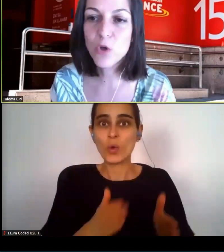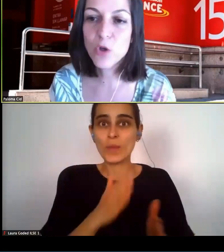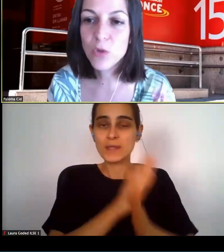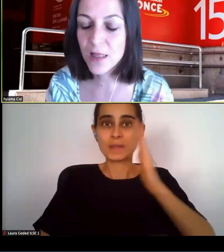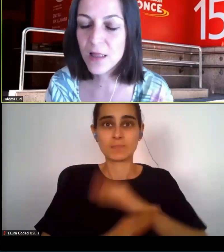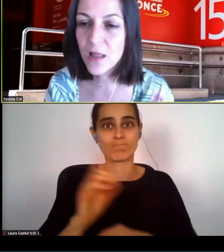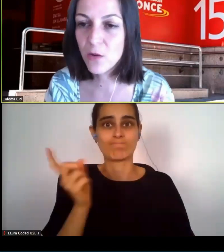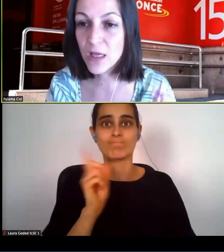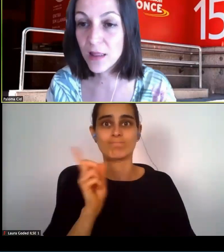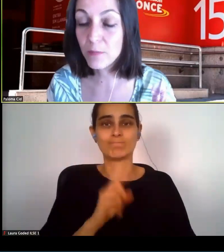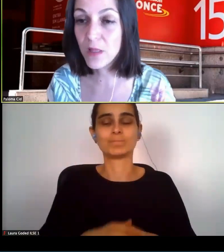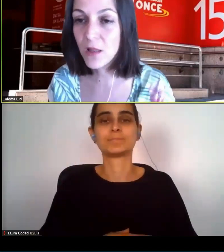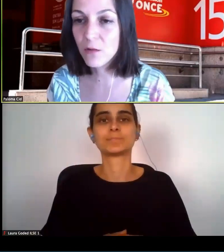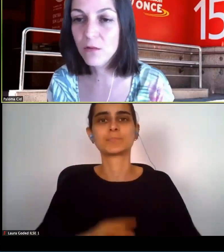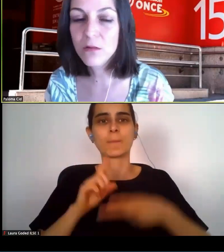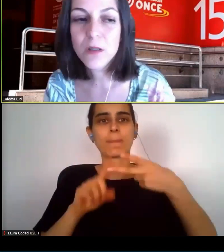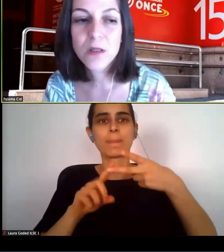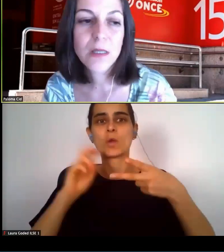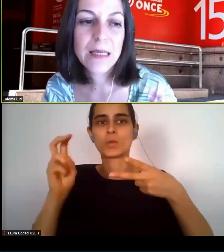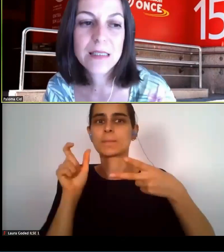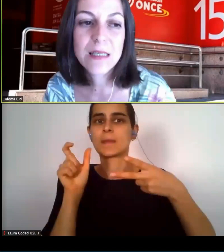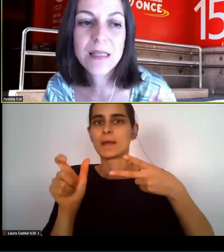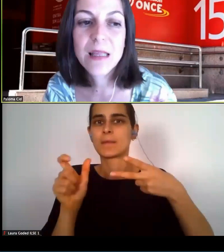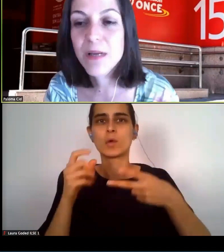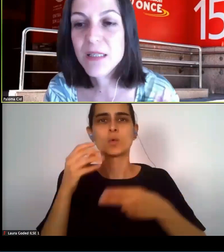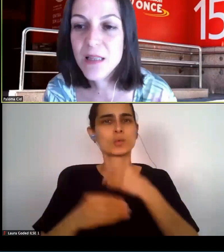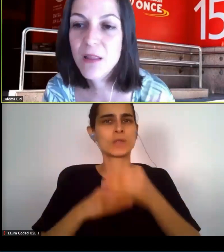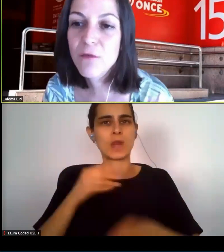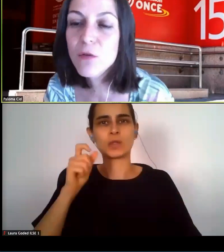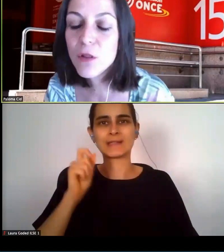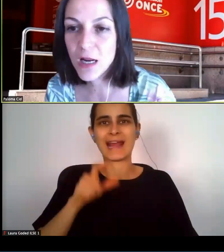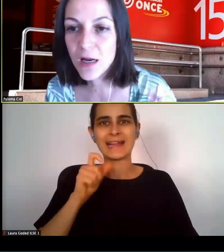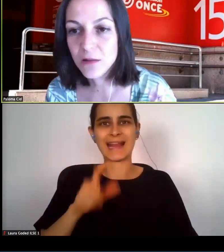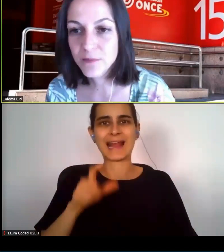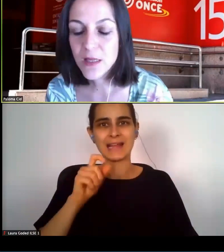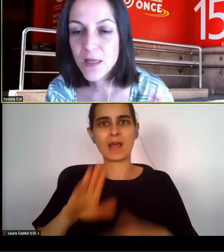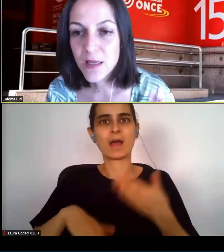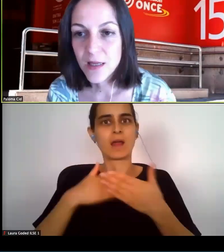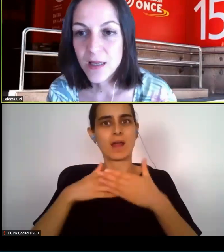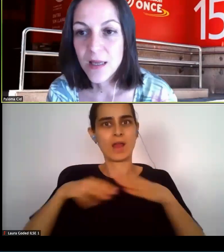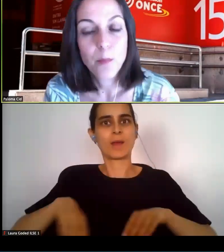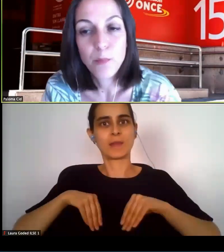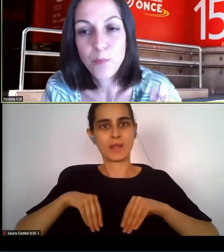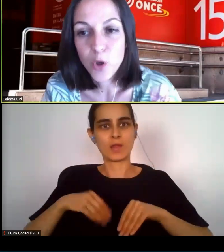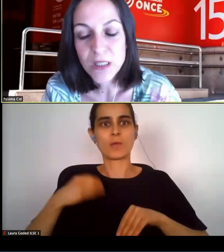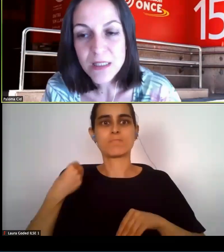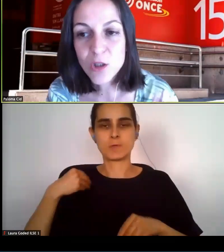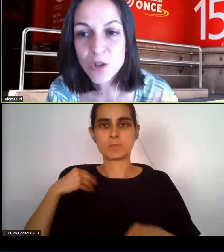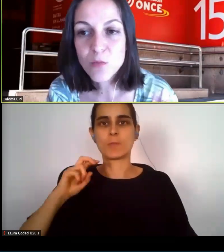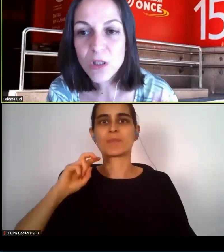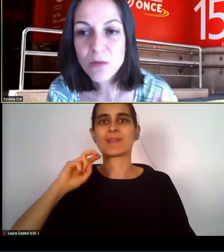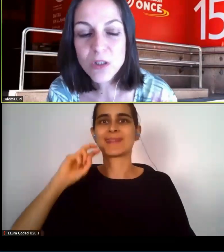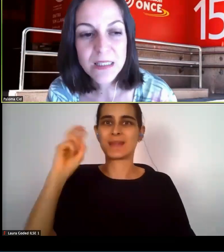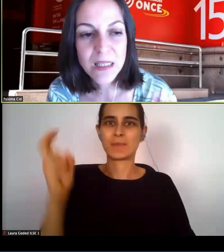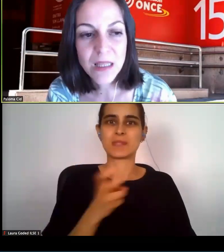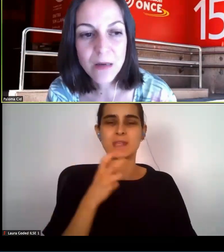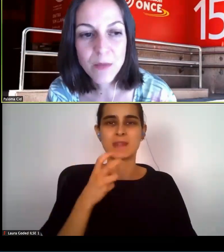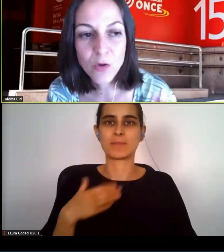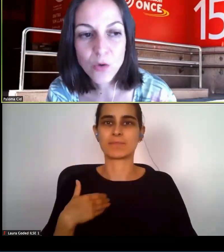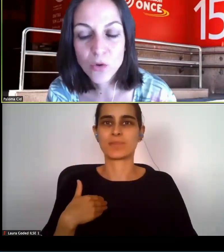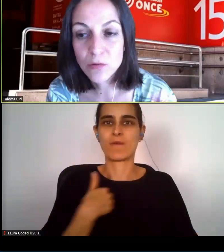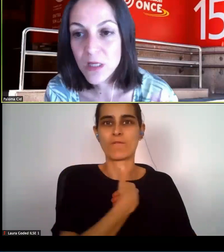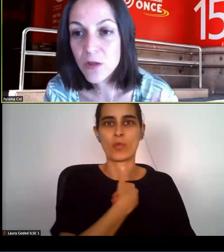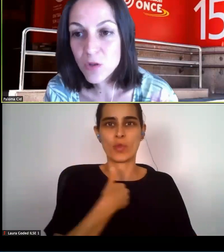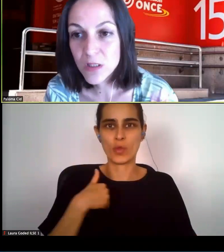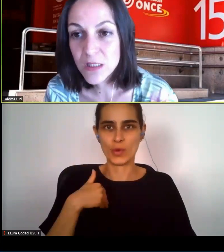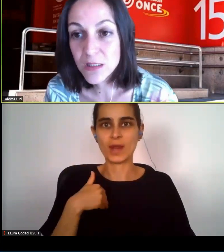sido muy utilizado y aceptado es el de diversidad funcional. Por distintos motivos este